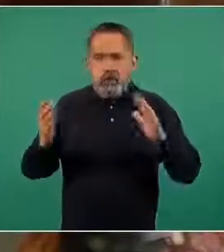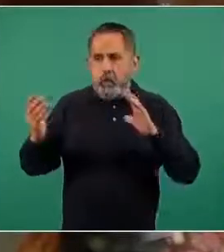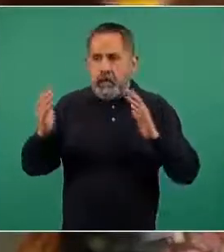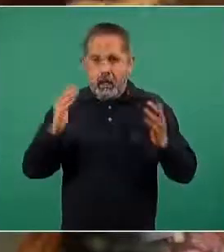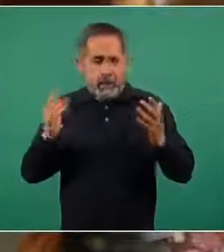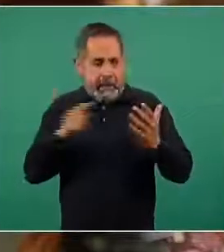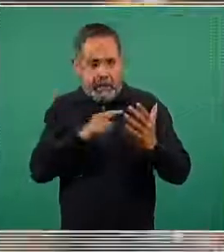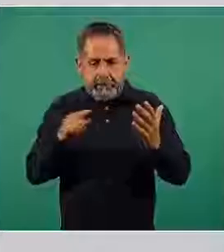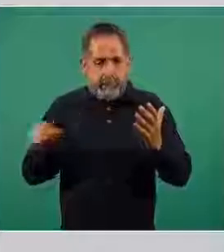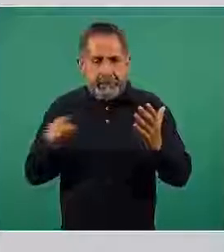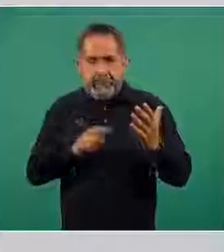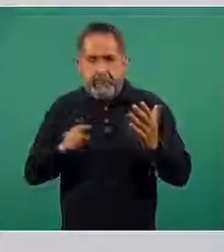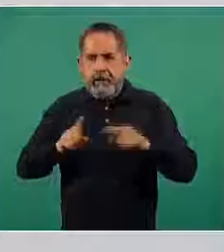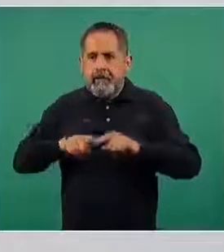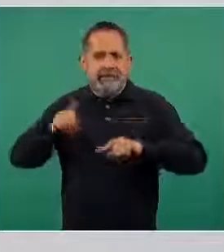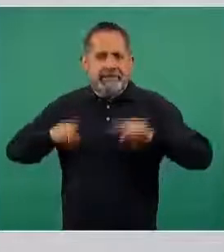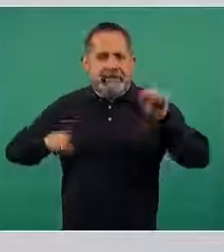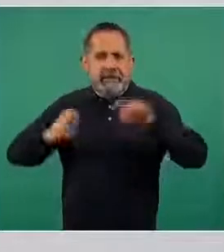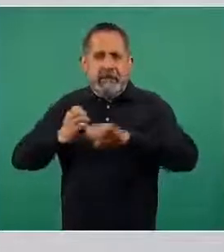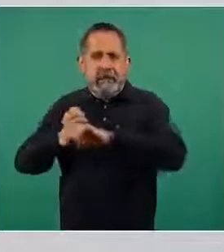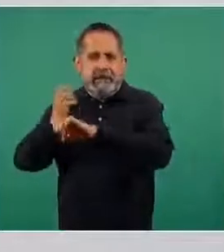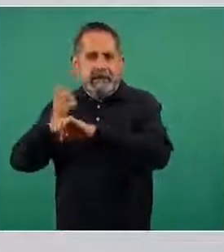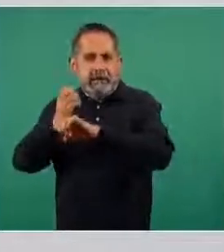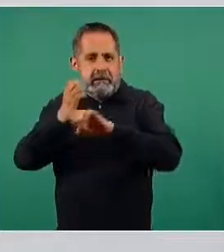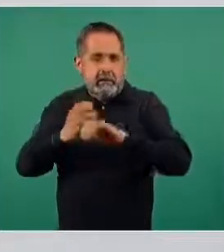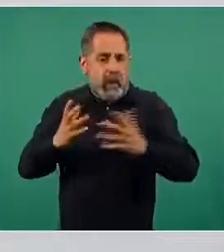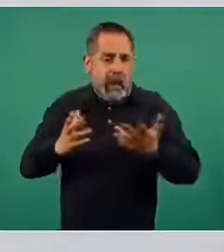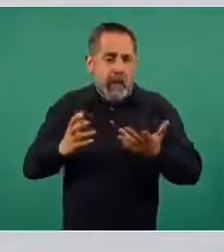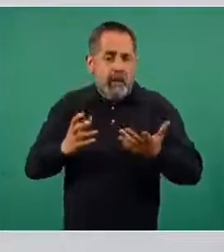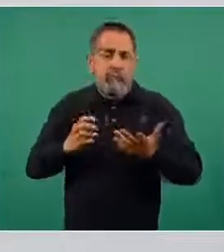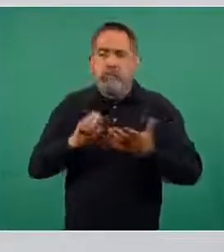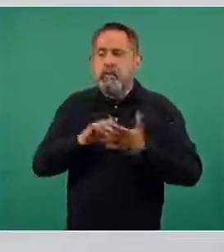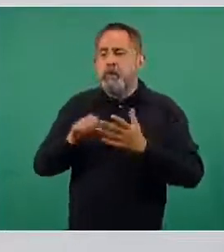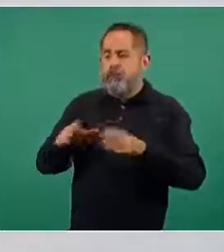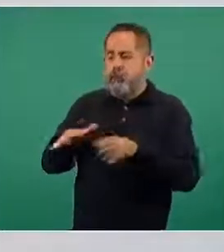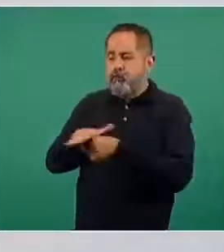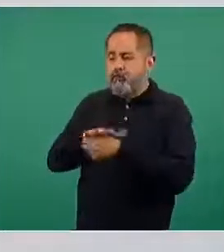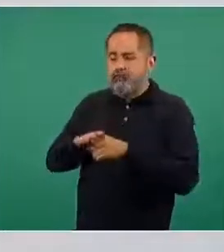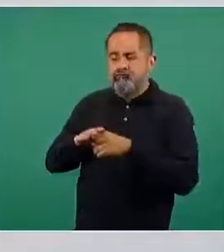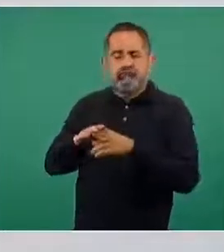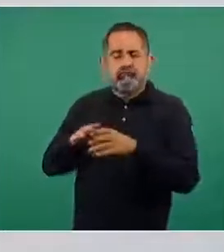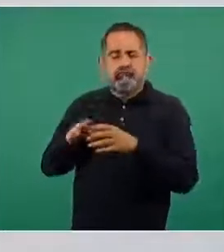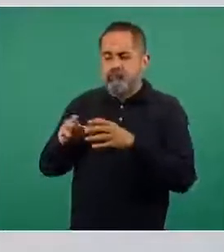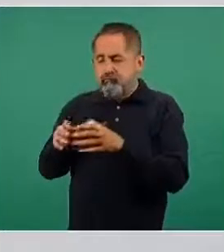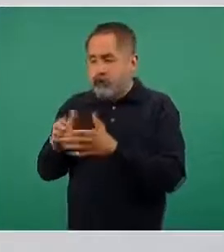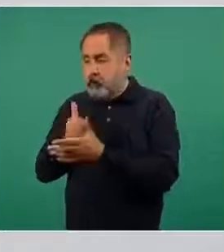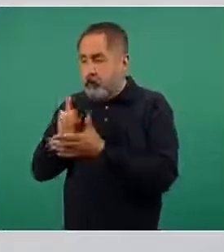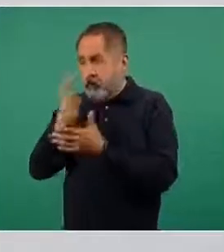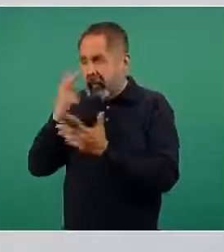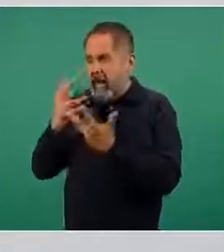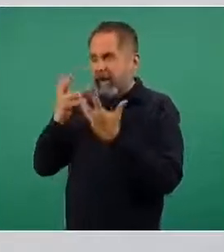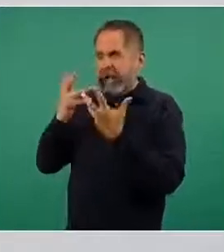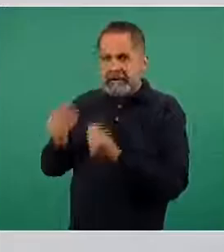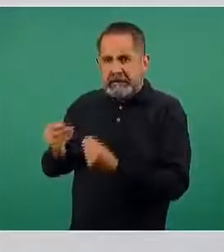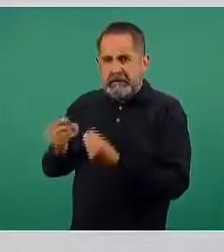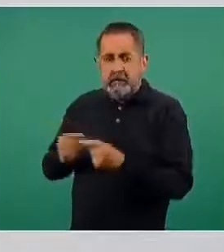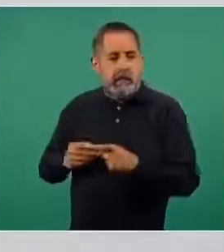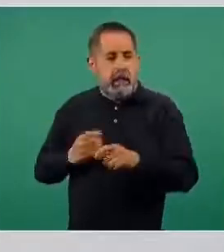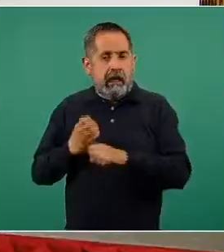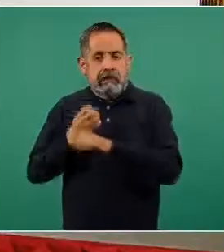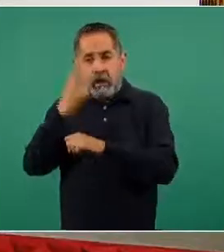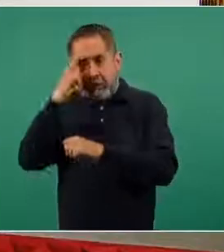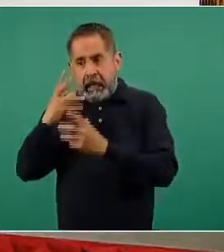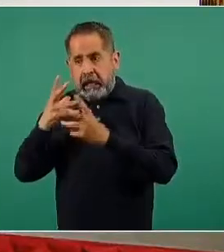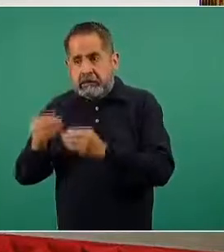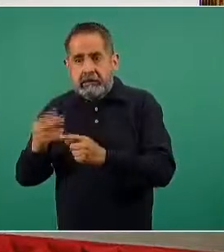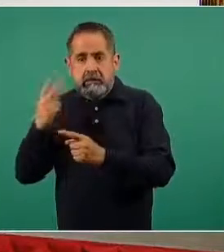comparativo el dato entre diferentes entidades, porque obviamente una población mayor como la de la Ciudad de México, el Estado de México,